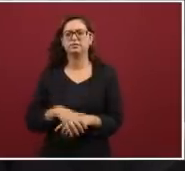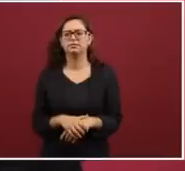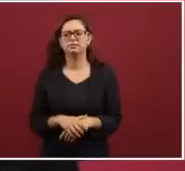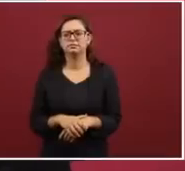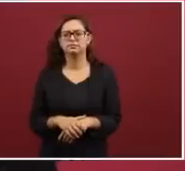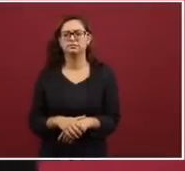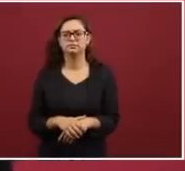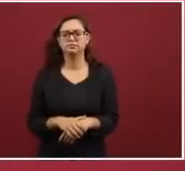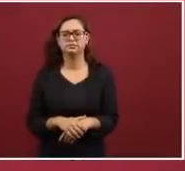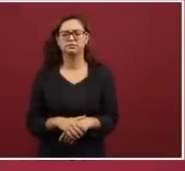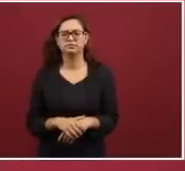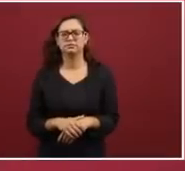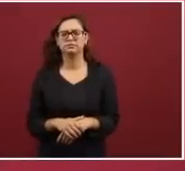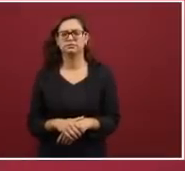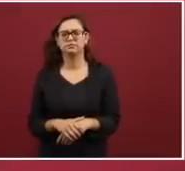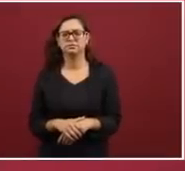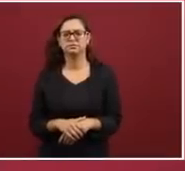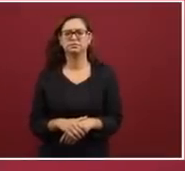con